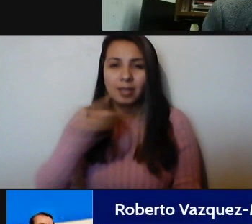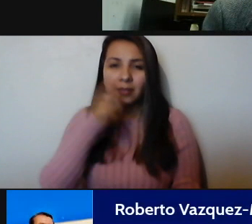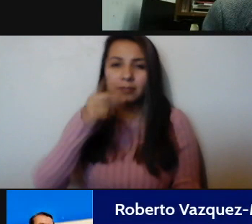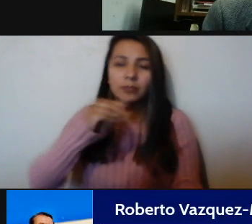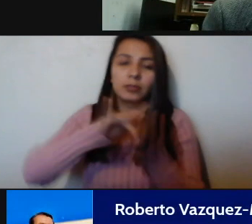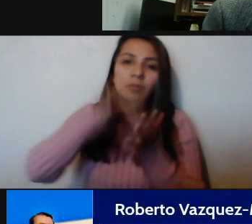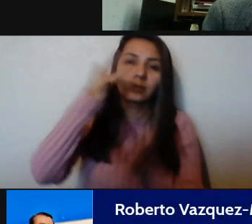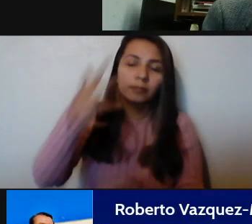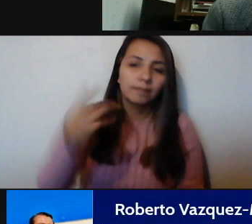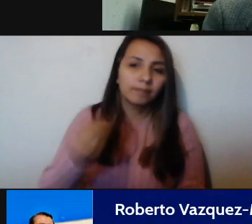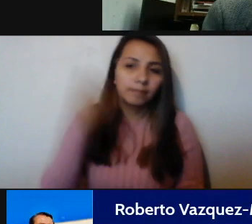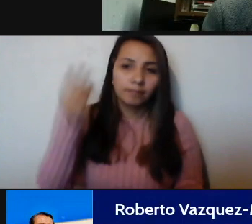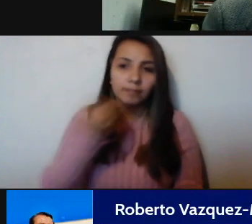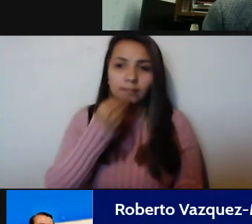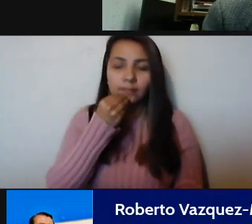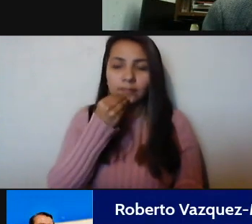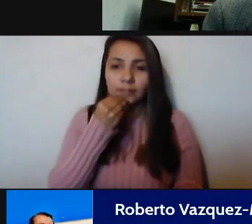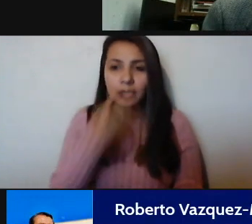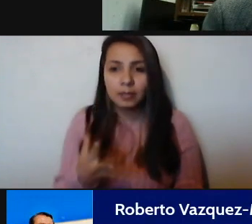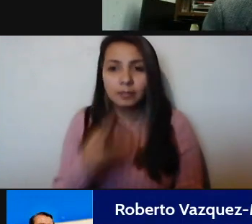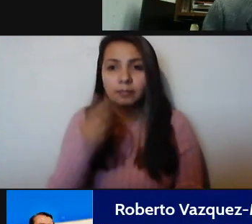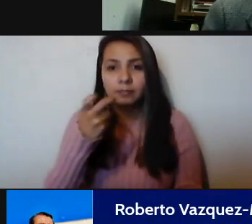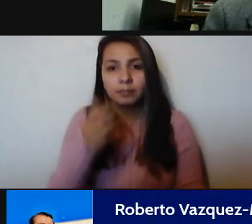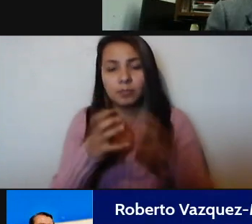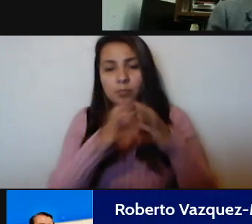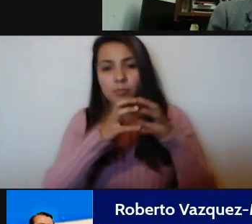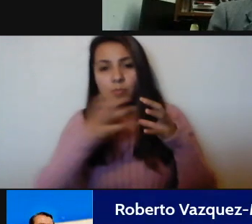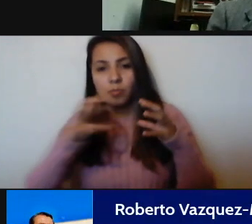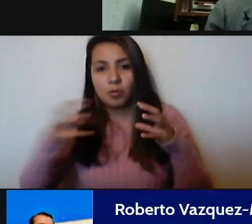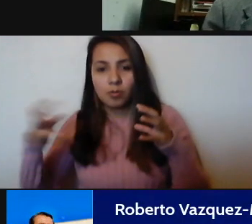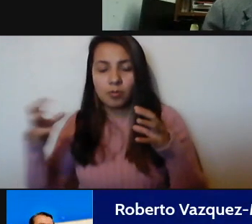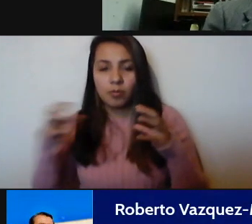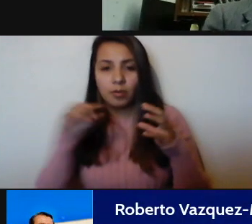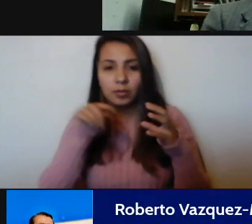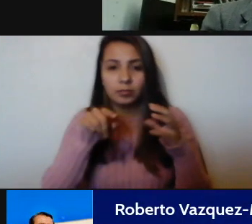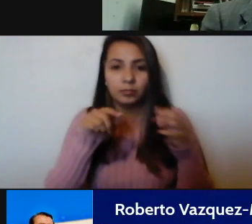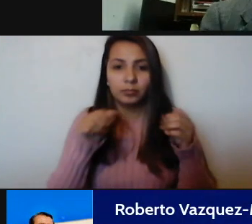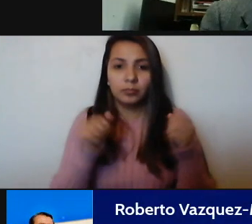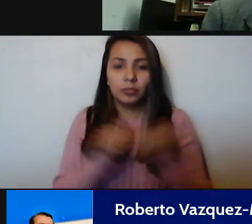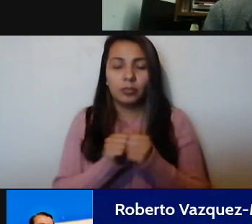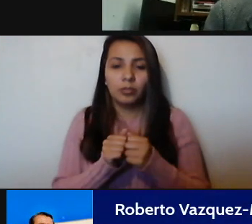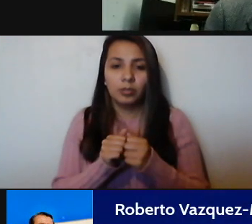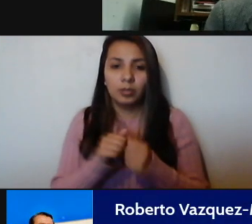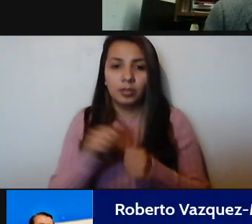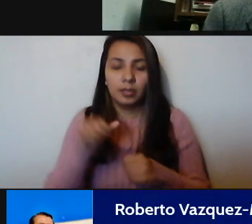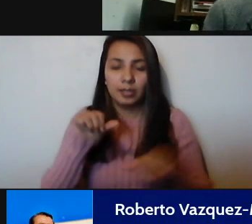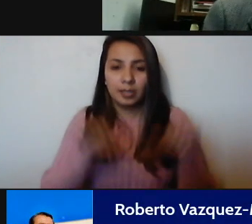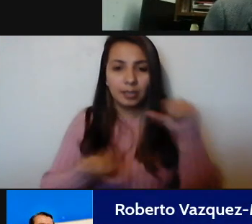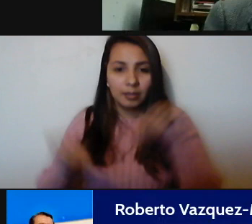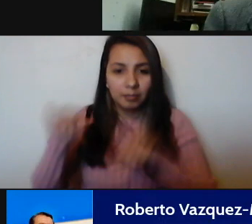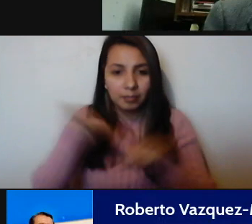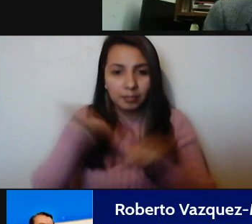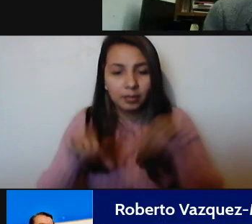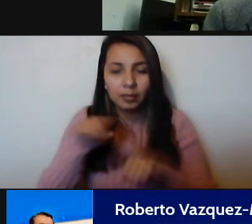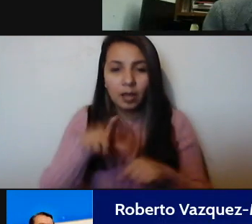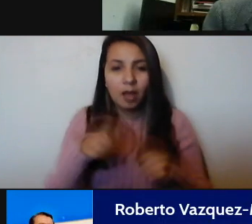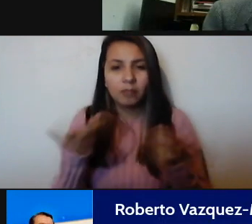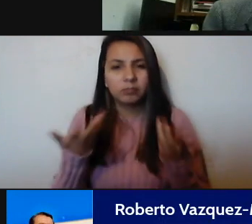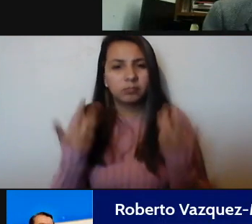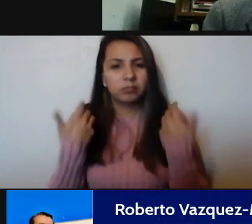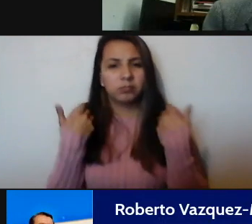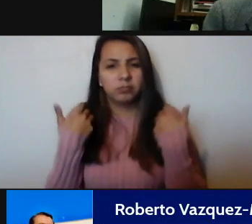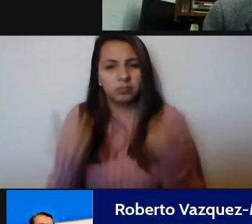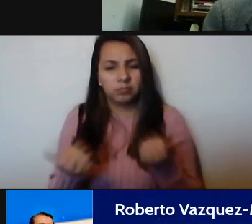Vázquez Mesa dice, muchas gracias por tan excelente exposición. Bajo este esquema de formación de moléculas complejas a partir